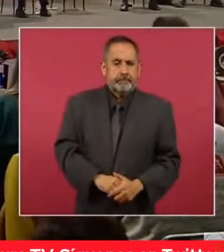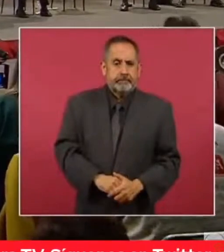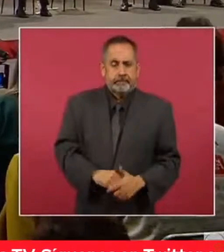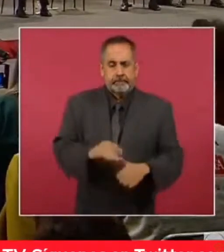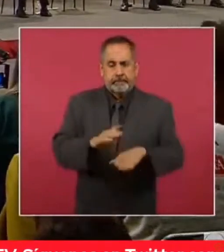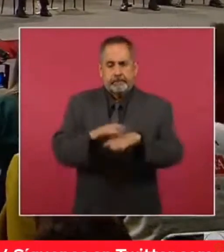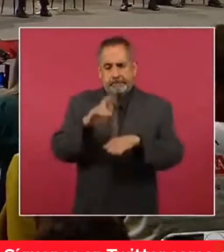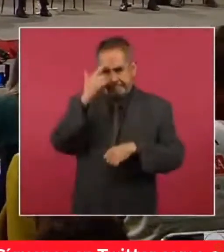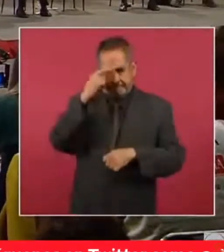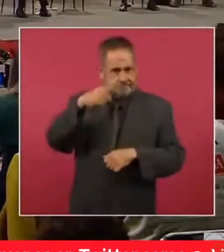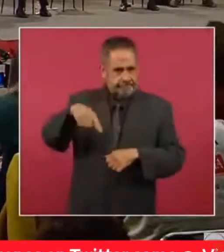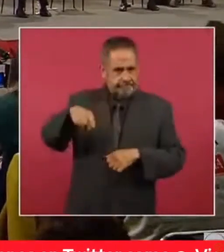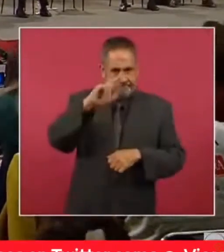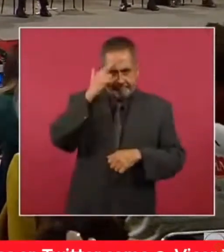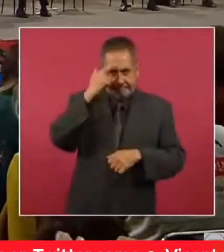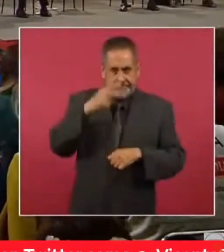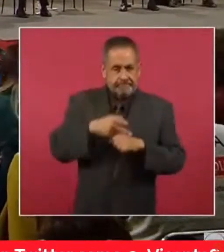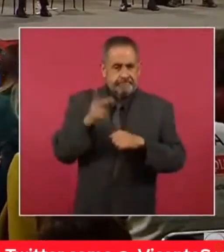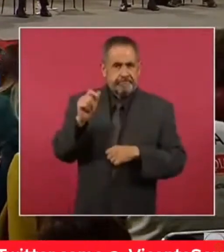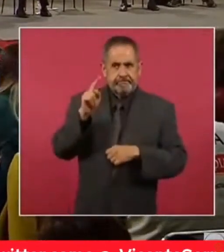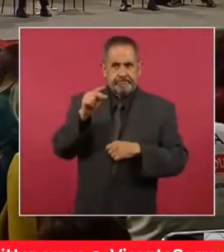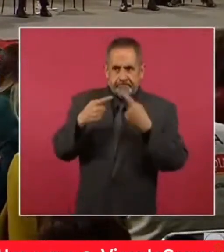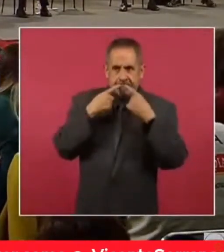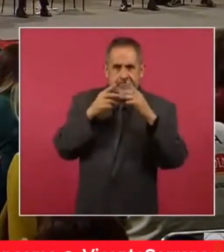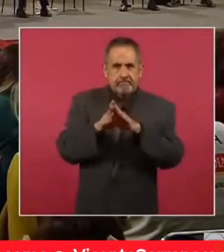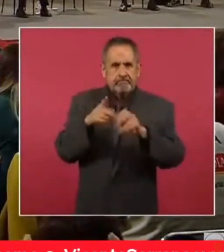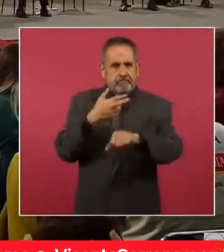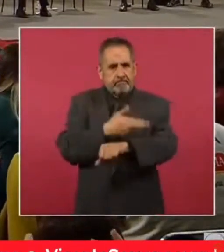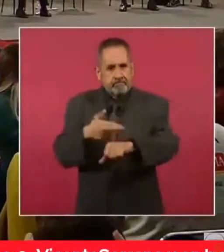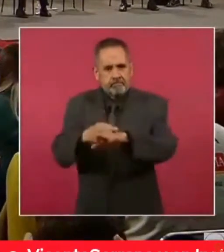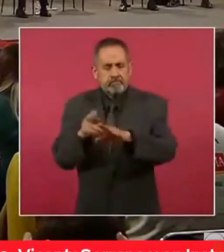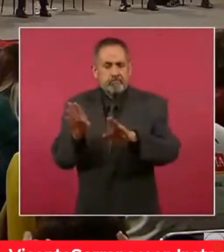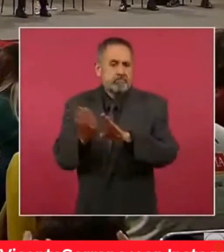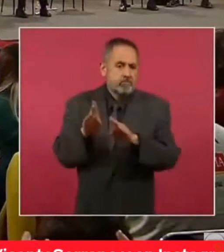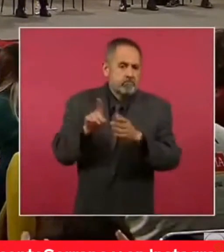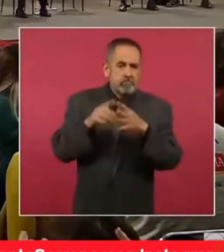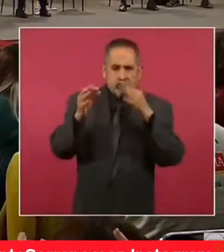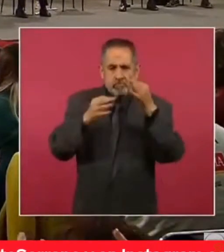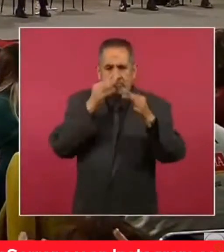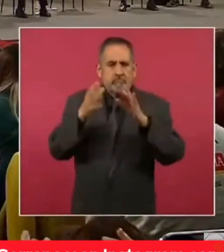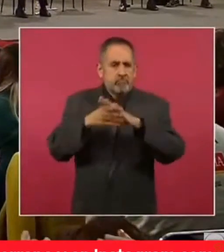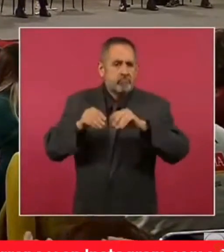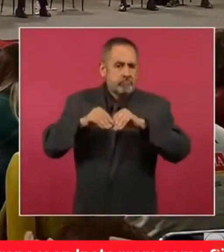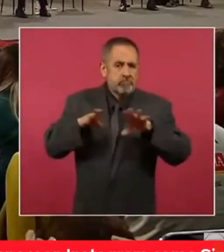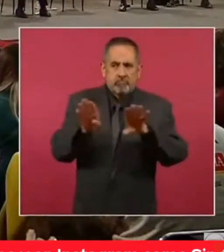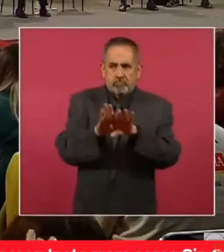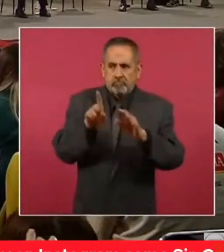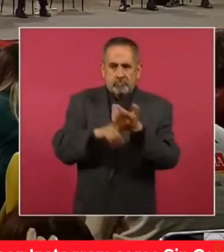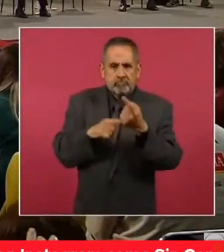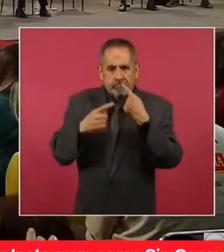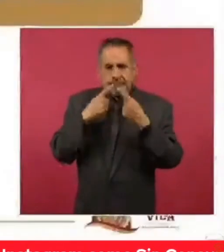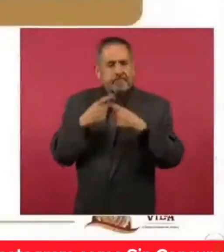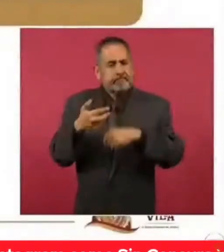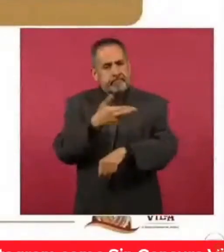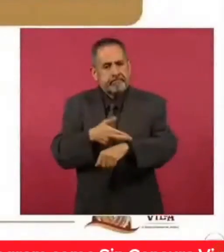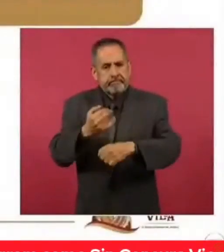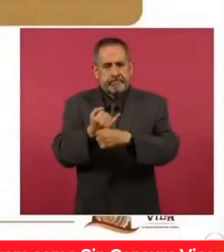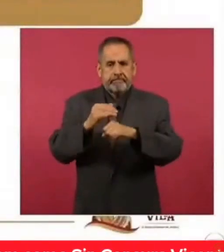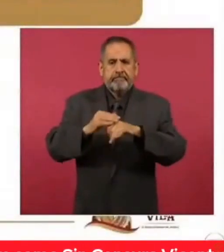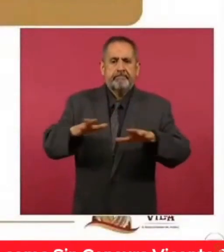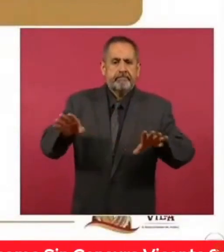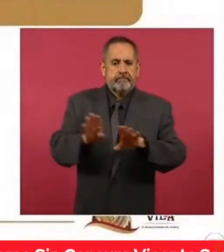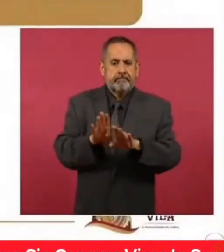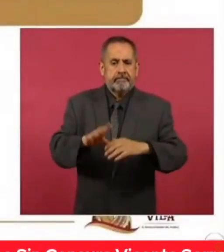Recordarán todos que la estrategia consiste en acciones en el aula y campaña de difusión. Lo más importante es tener